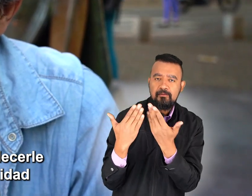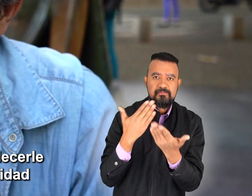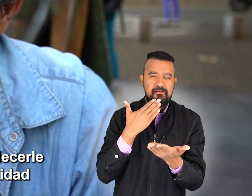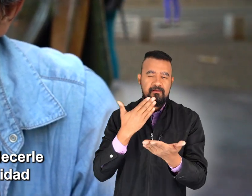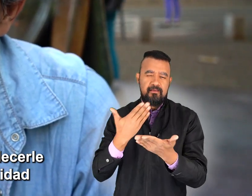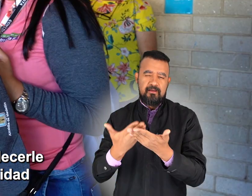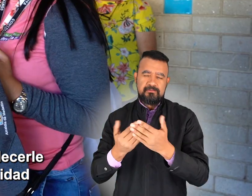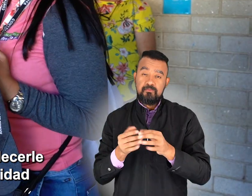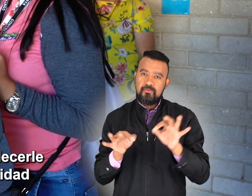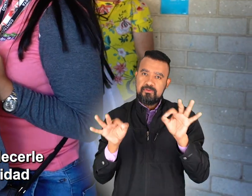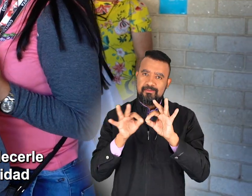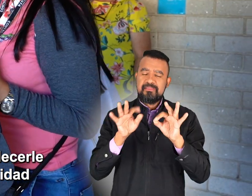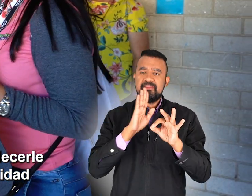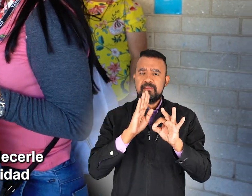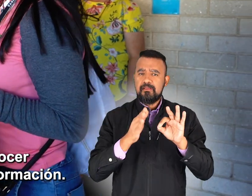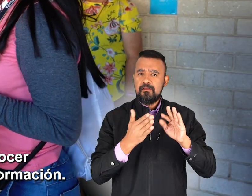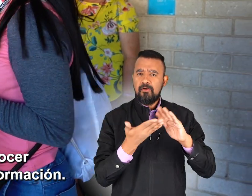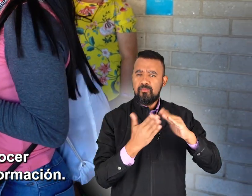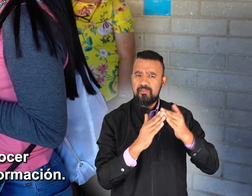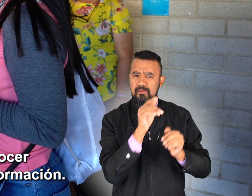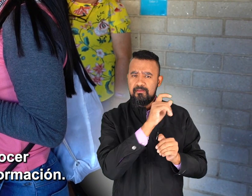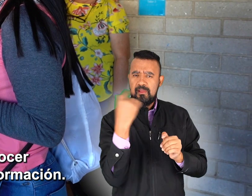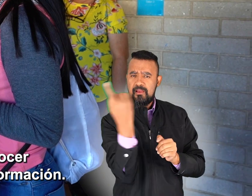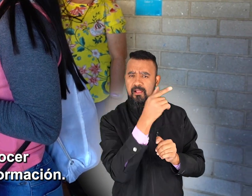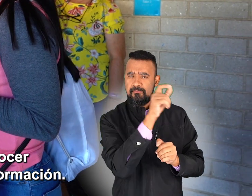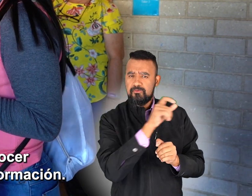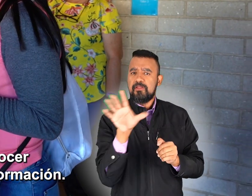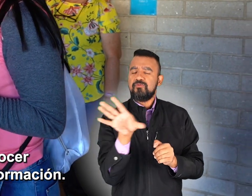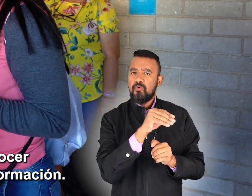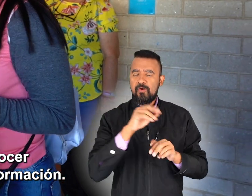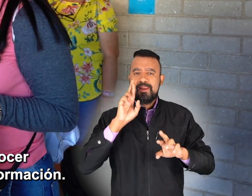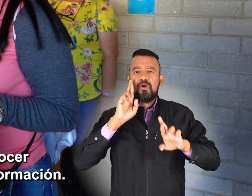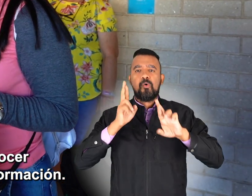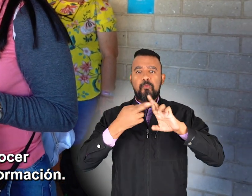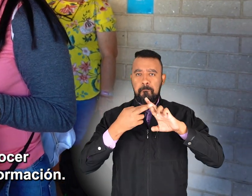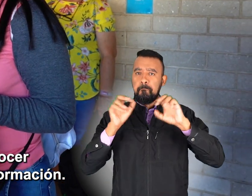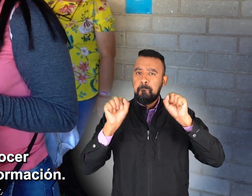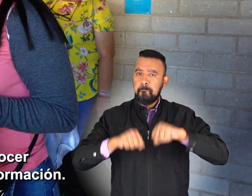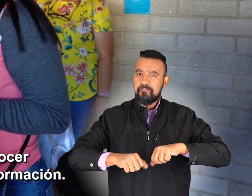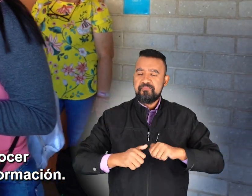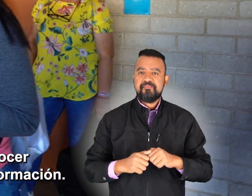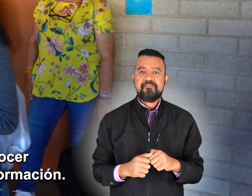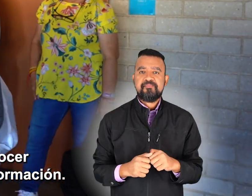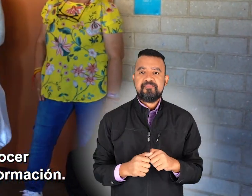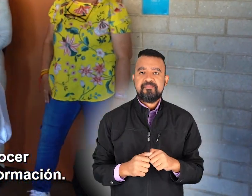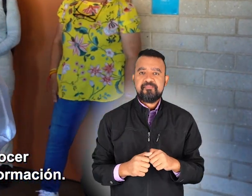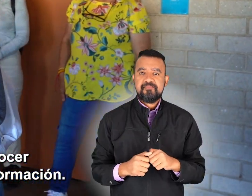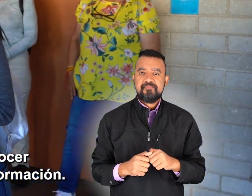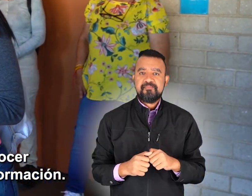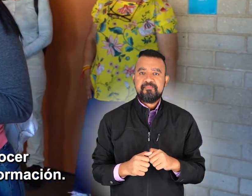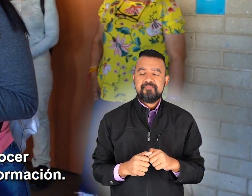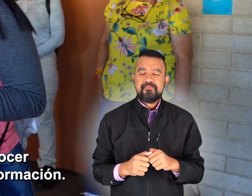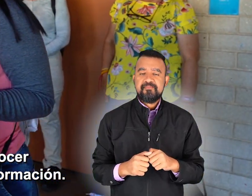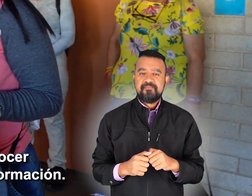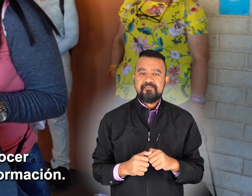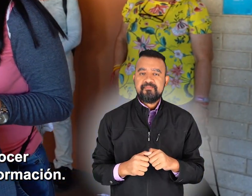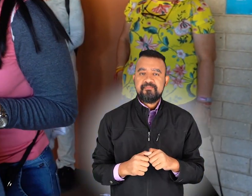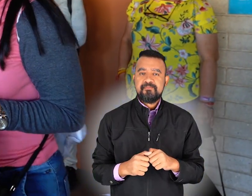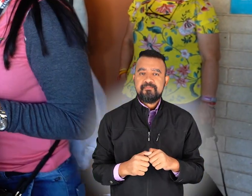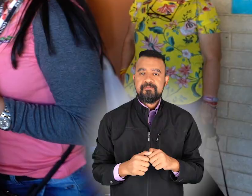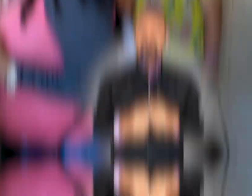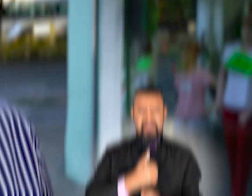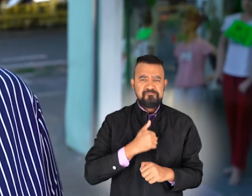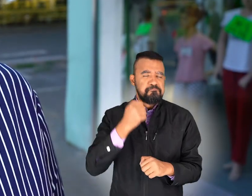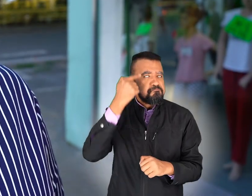metro, ¿no es cierto?, que da esa oportunidad a las comunidades de reconocer y reconocerse dentro de la